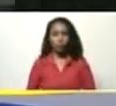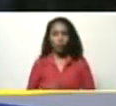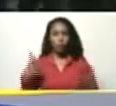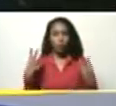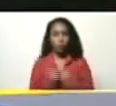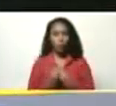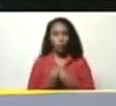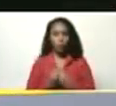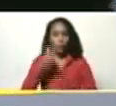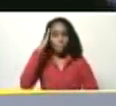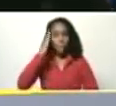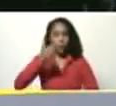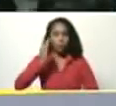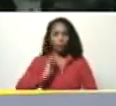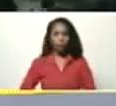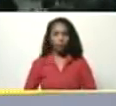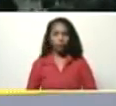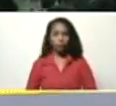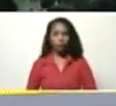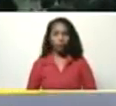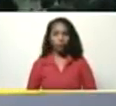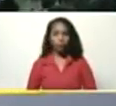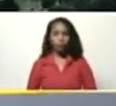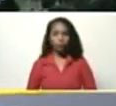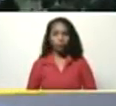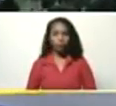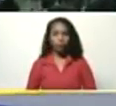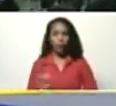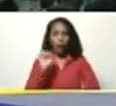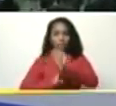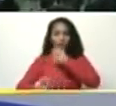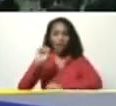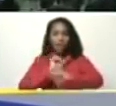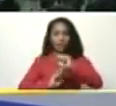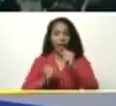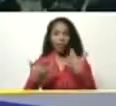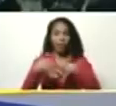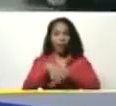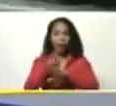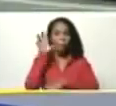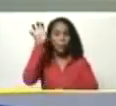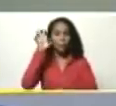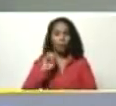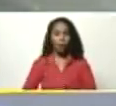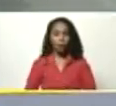conjunto, comandantes de la defensa integral de la patria,